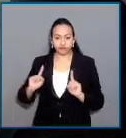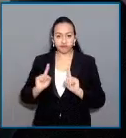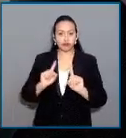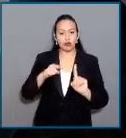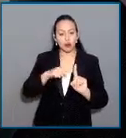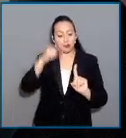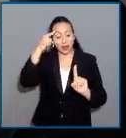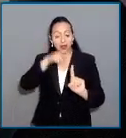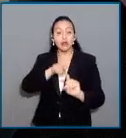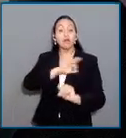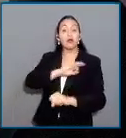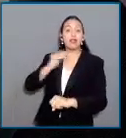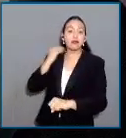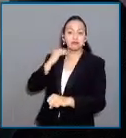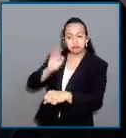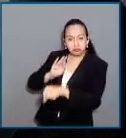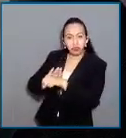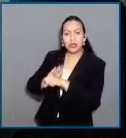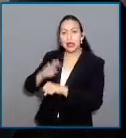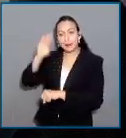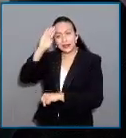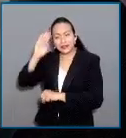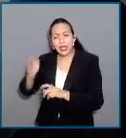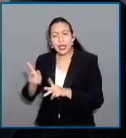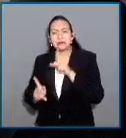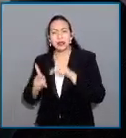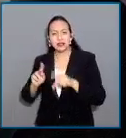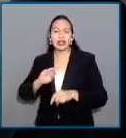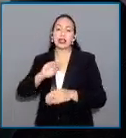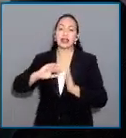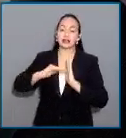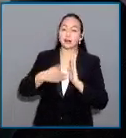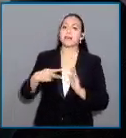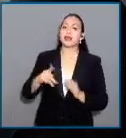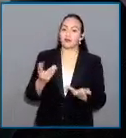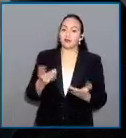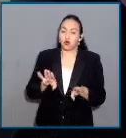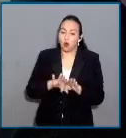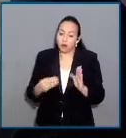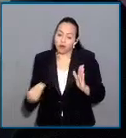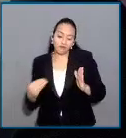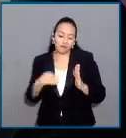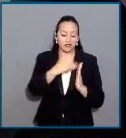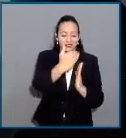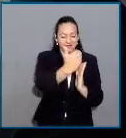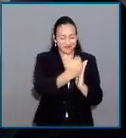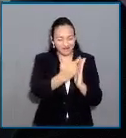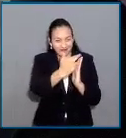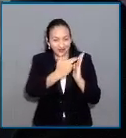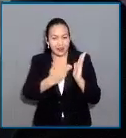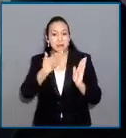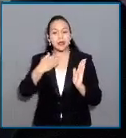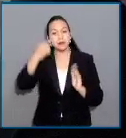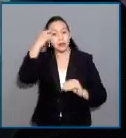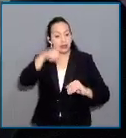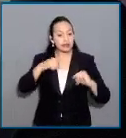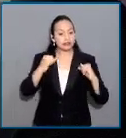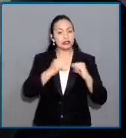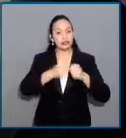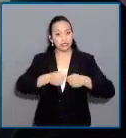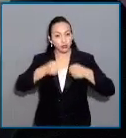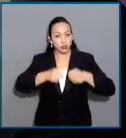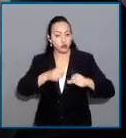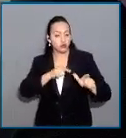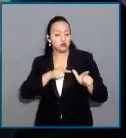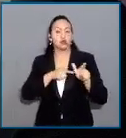las estrategias litigiosas, pero con políticas institucionales que refuerzan estos enfoques